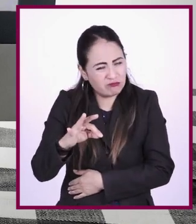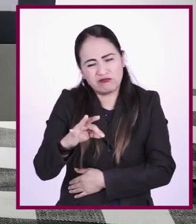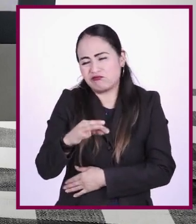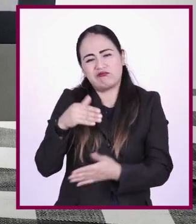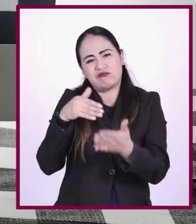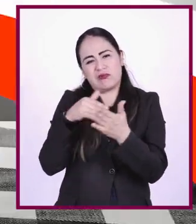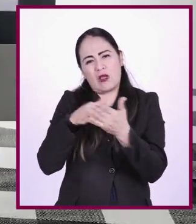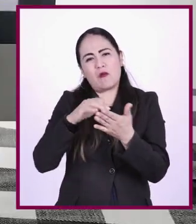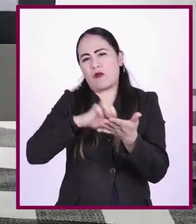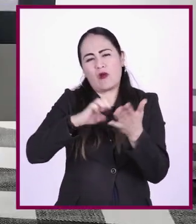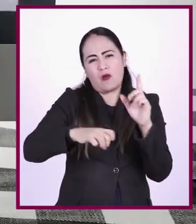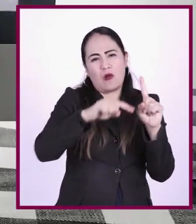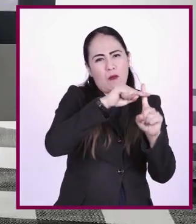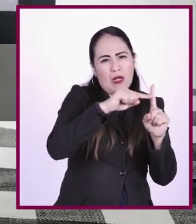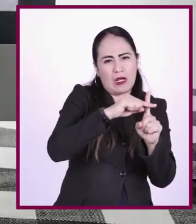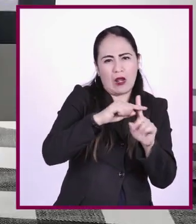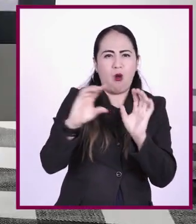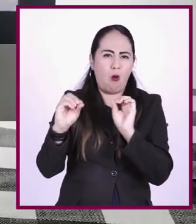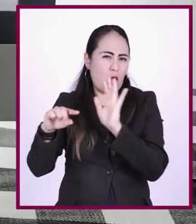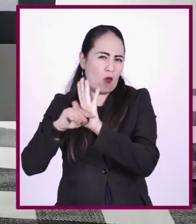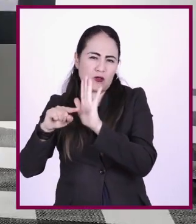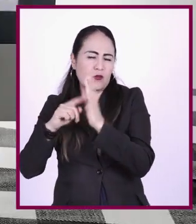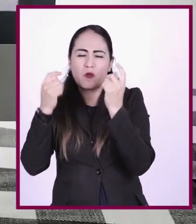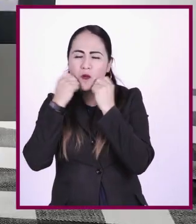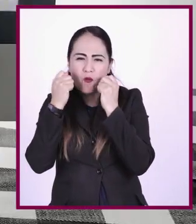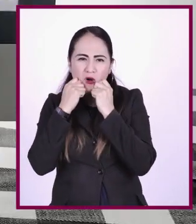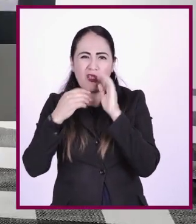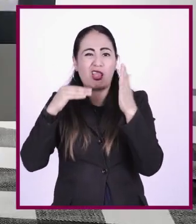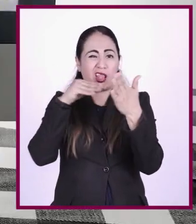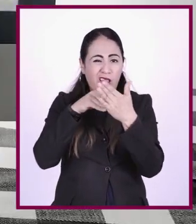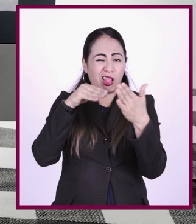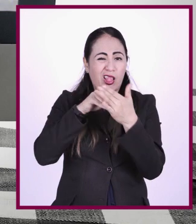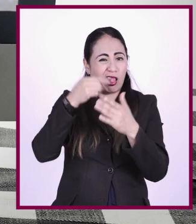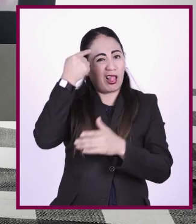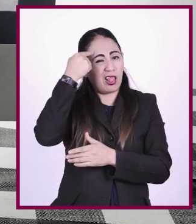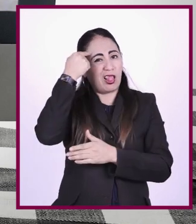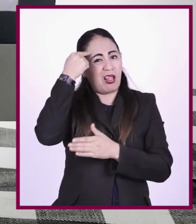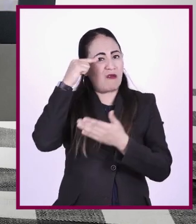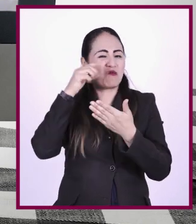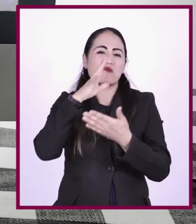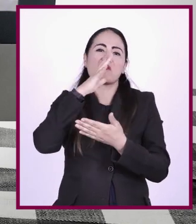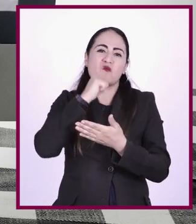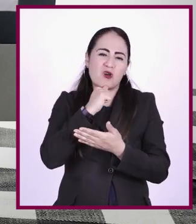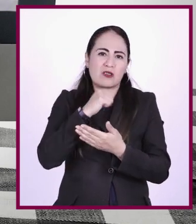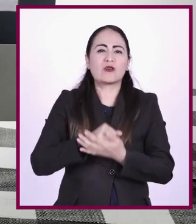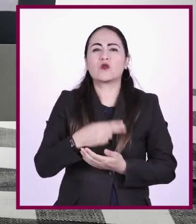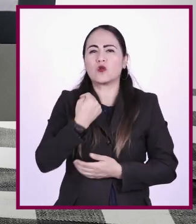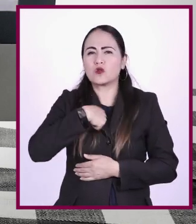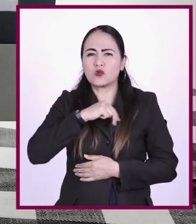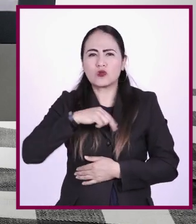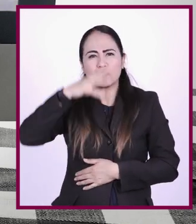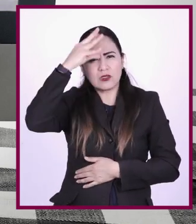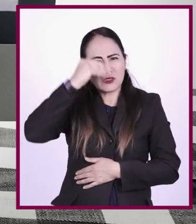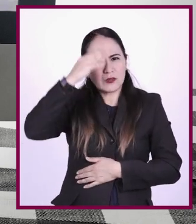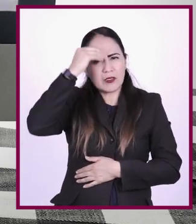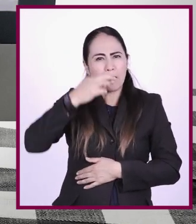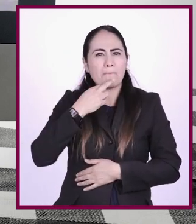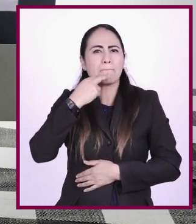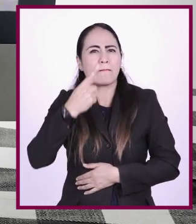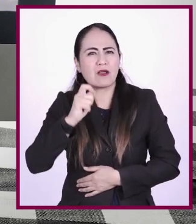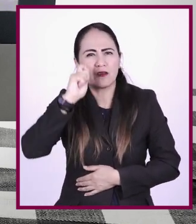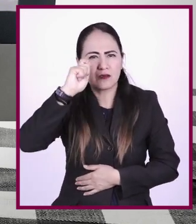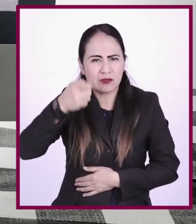o negativas. Pues para tener un mejor proceso de aprendizaje, debes procurar poner en marcha